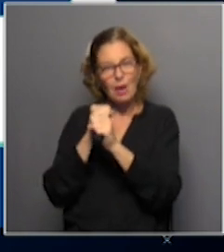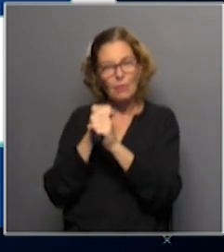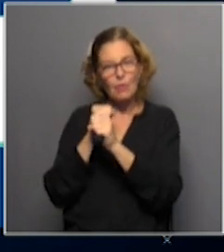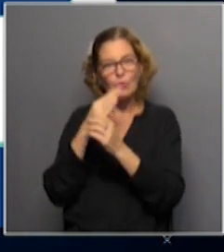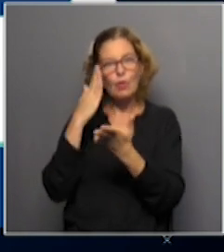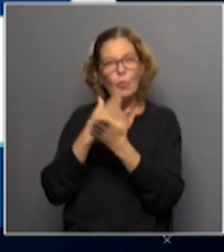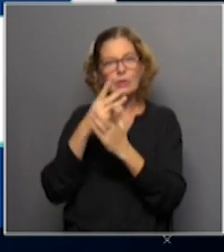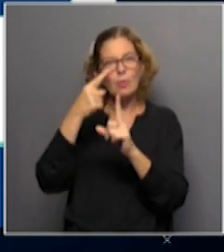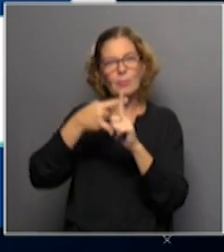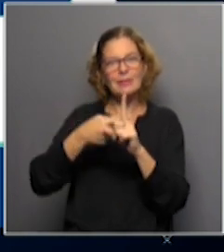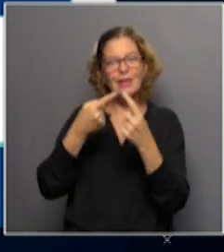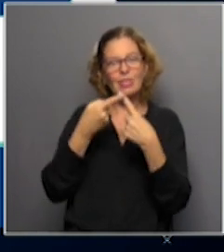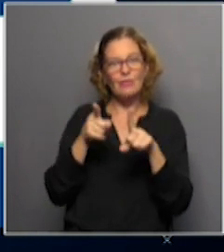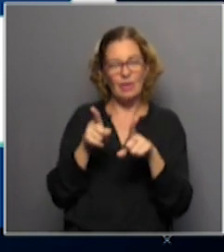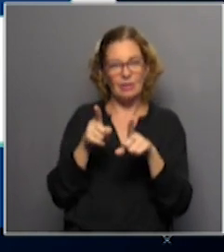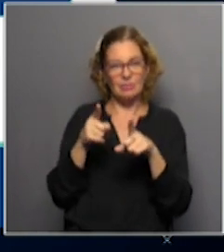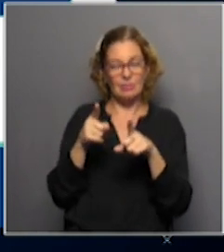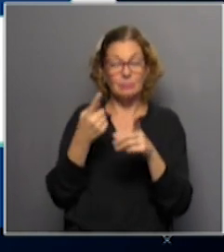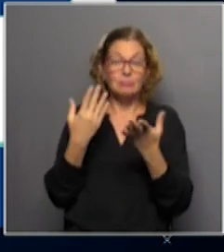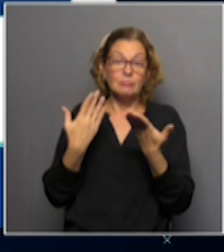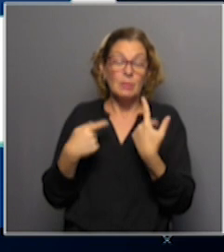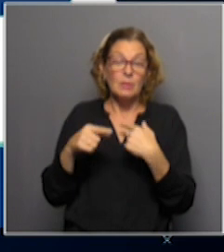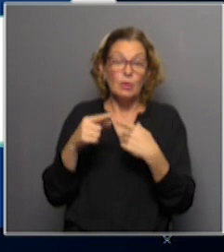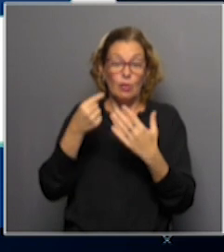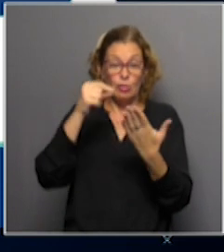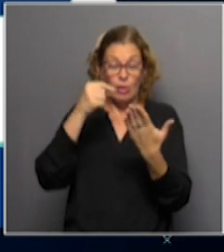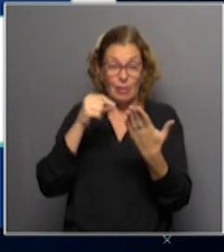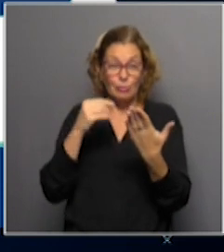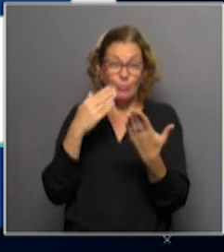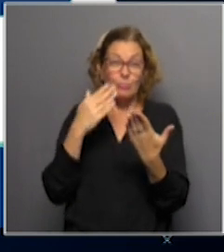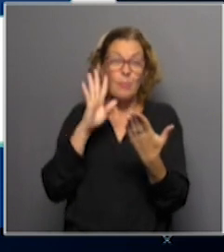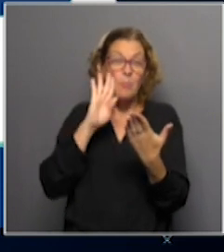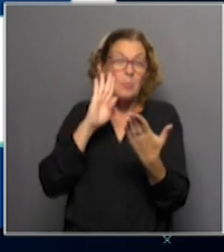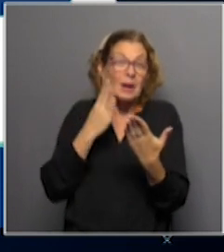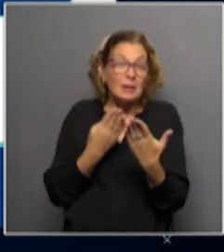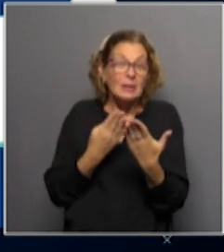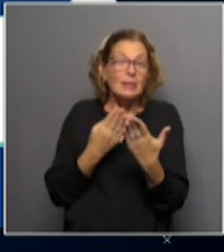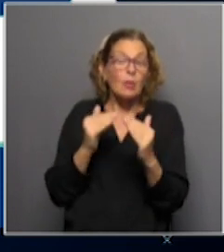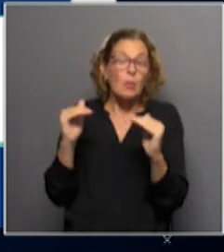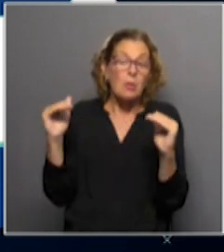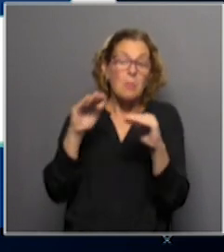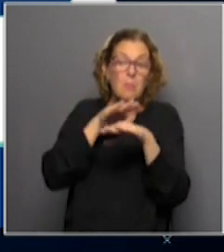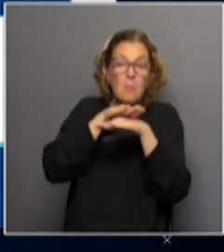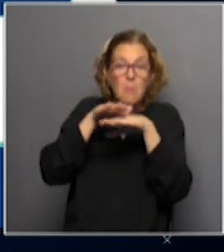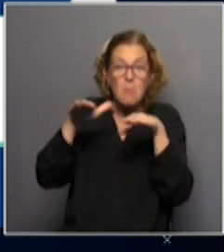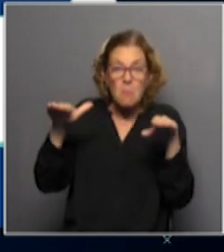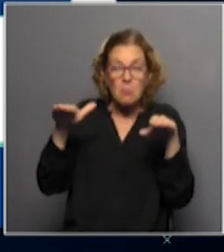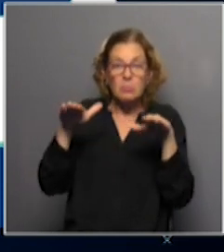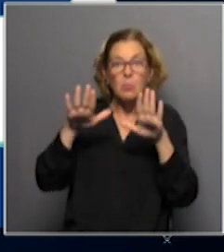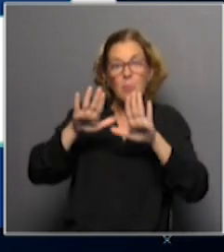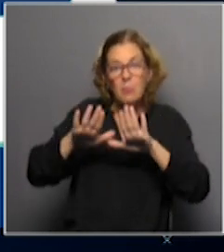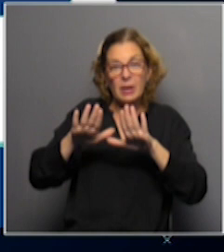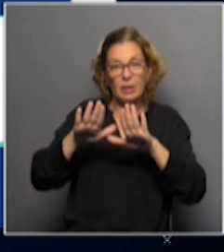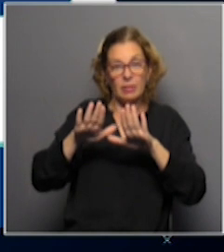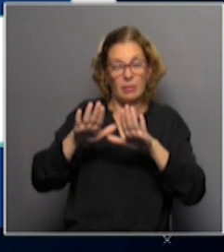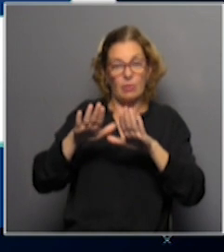los últimos meses en el frente sanitario. Pero, por ahora, los datos vienen mostrando todavía una incidencia relativamente estancada de lo que